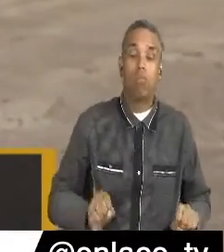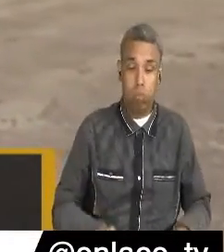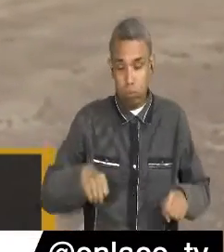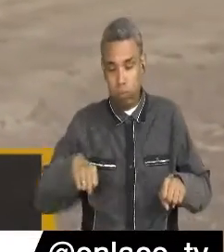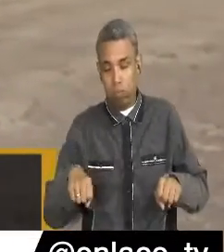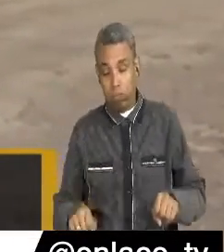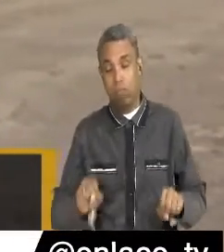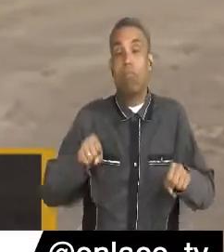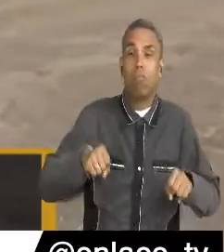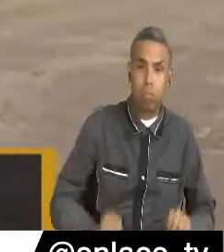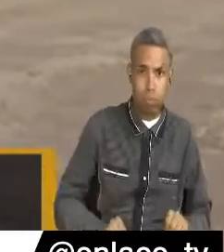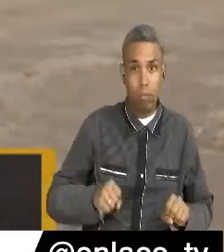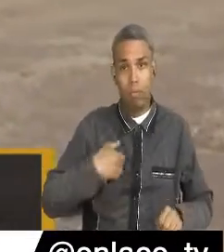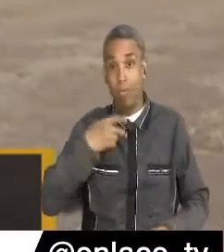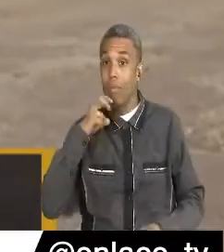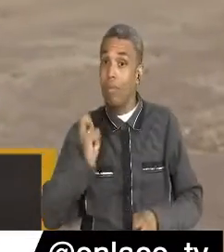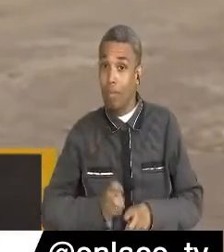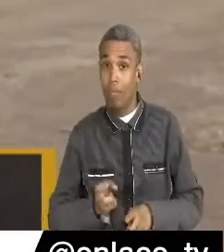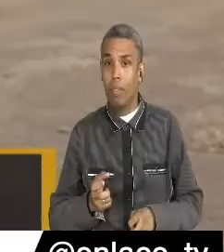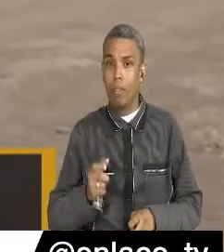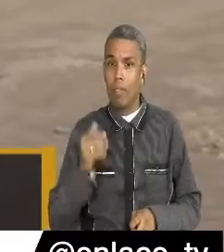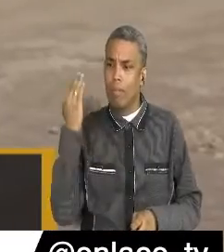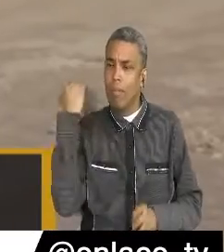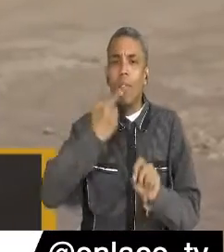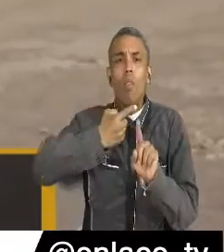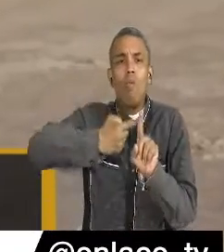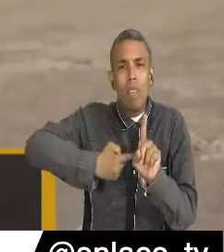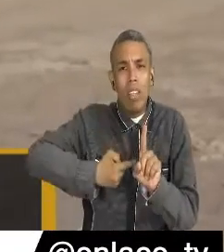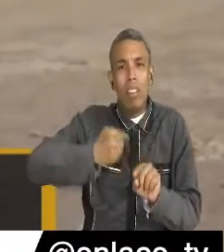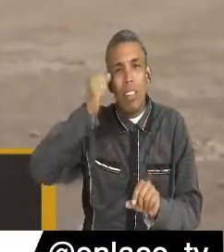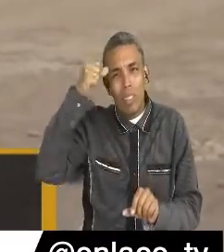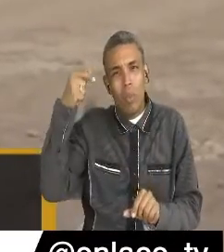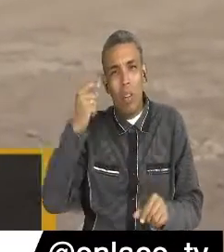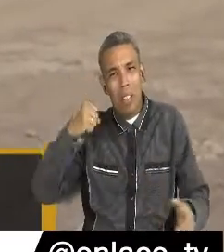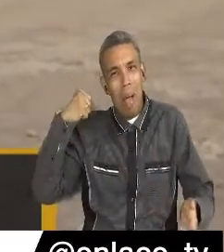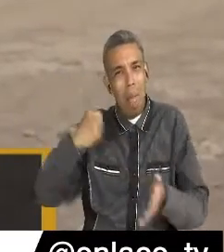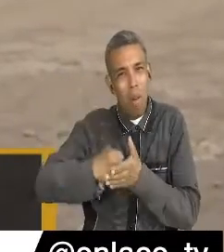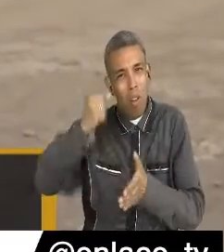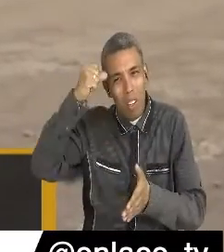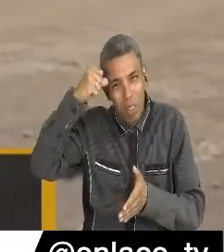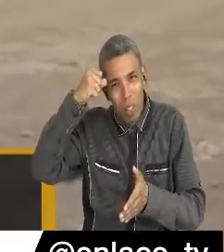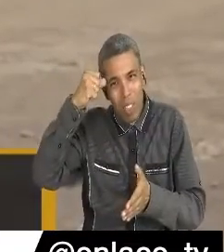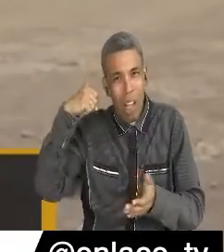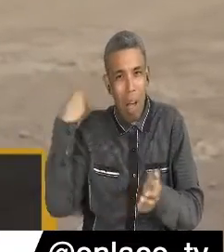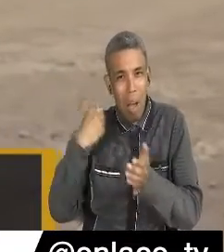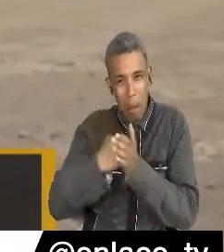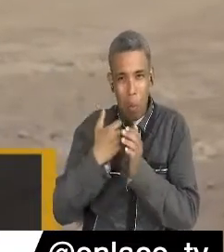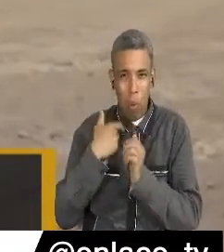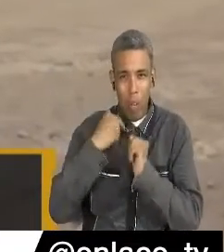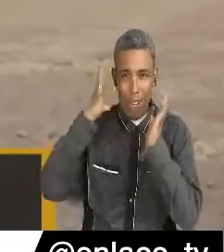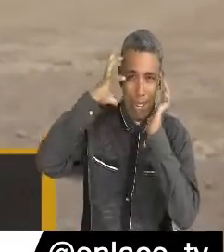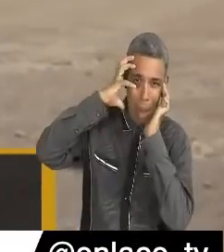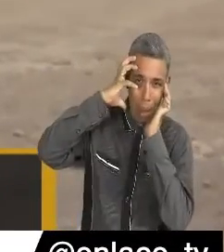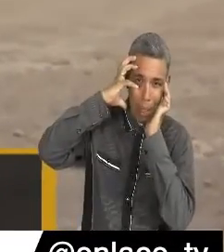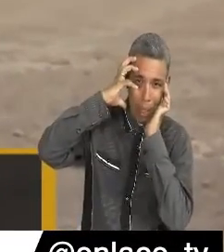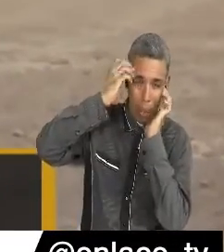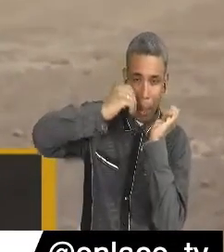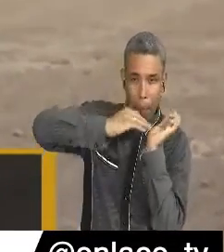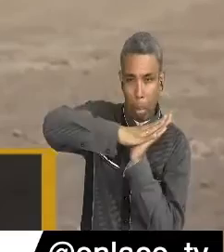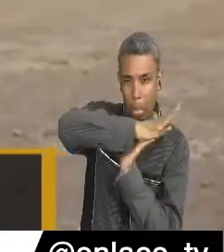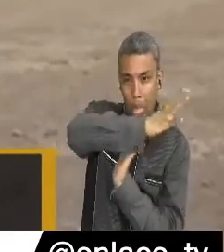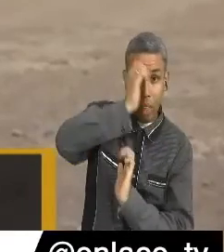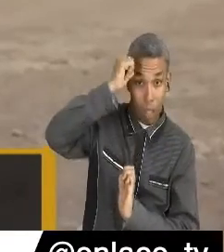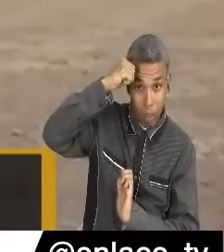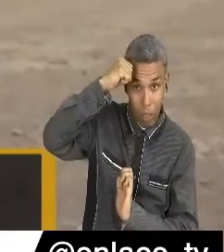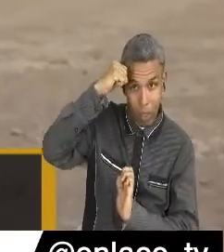hace aproximadamente un mes, una mujer perdió la vida en un accidente de tránsito. La comunidad reitera el llamado a las autoridades competentes